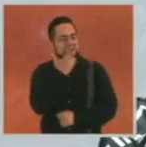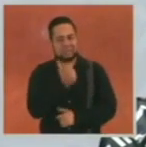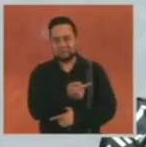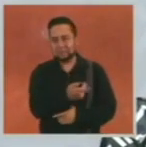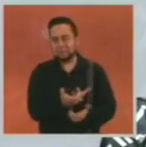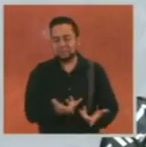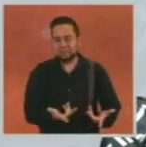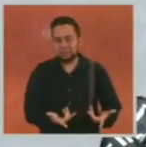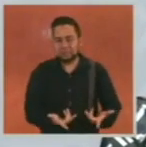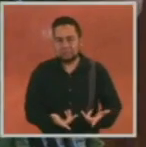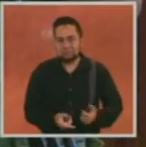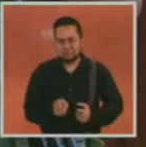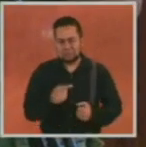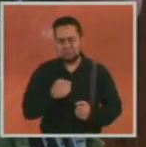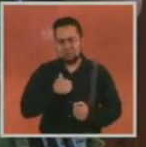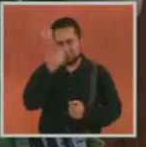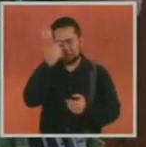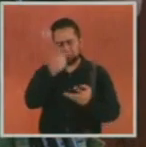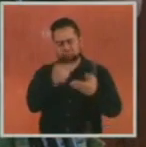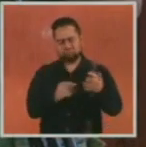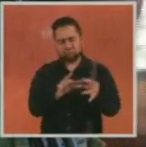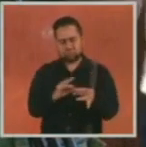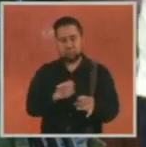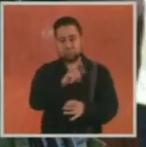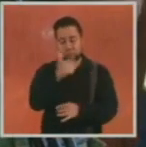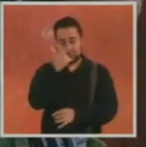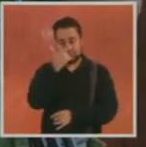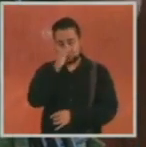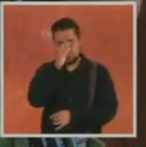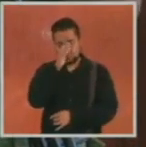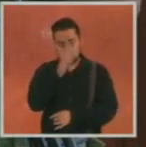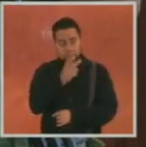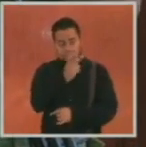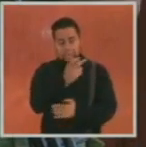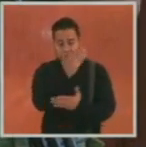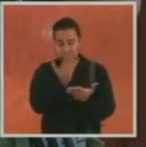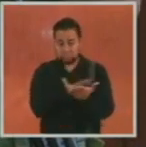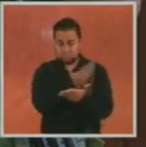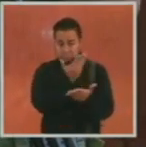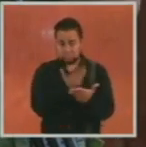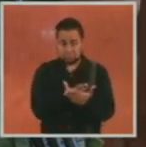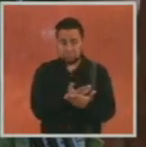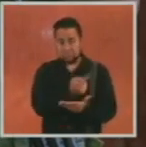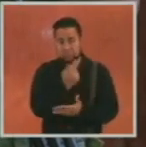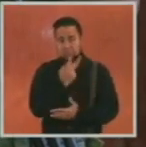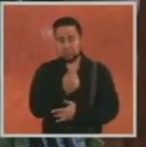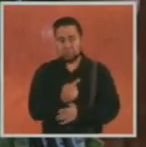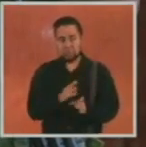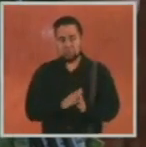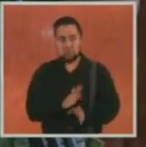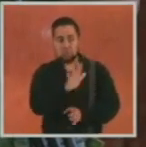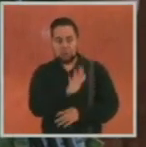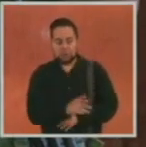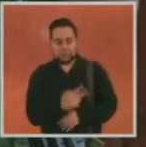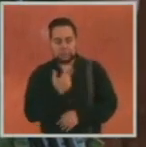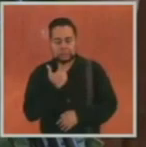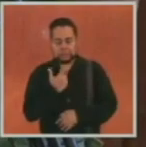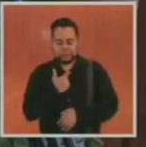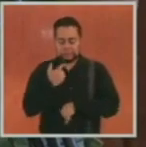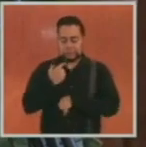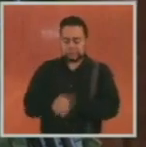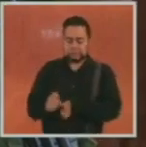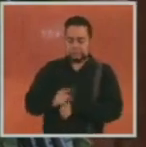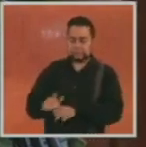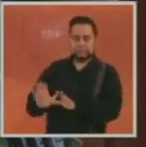Y di mis razones en el periodo de Gabino cué esa propuesta me resultó una amenaza y un Atentado